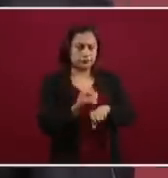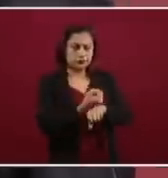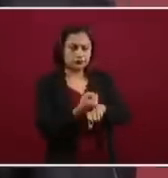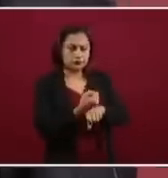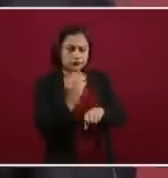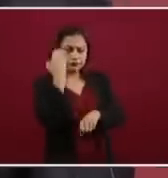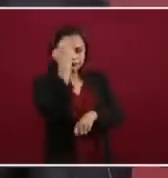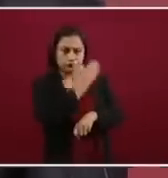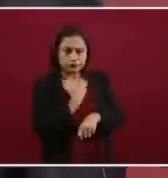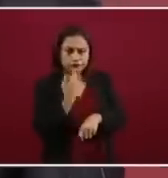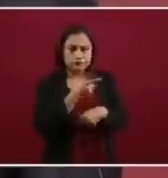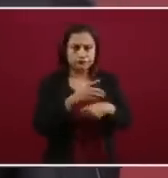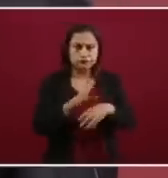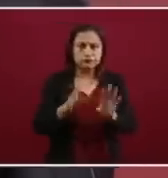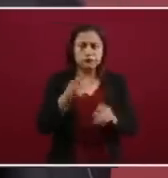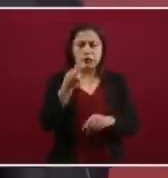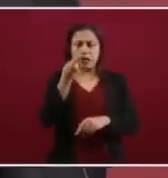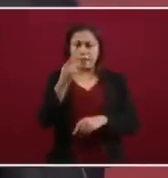bien.